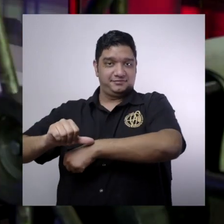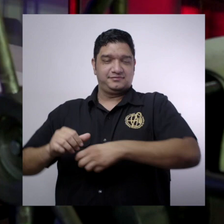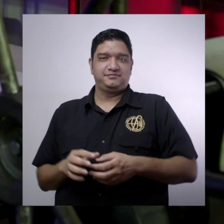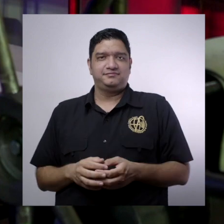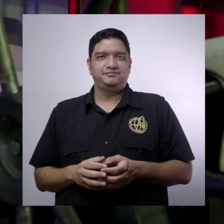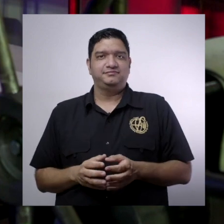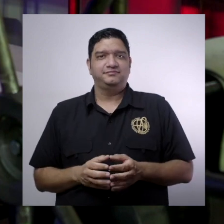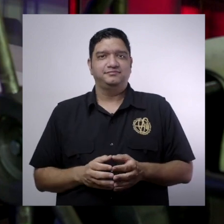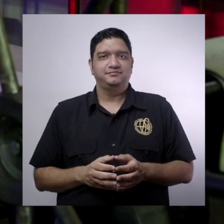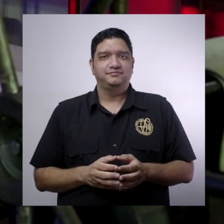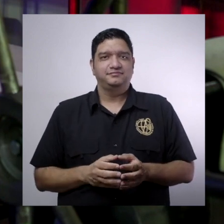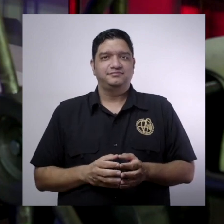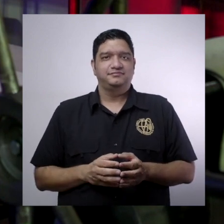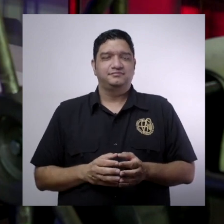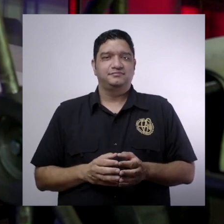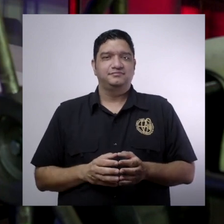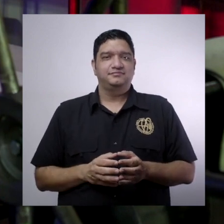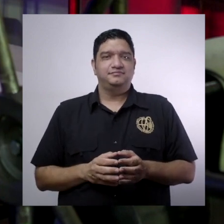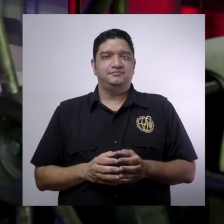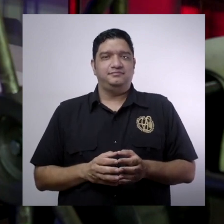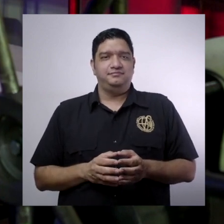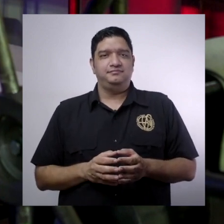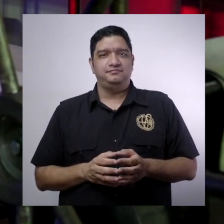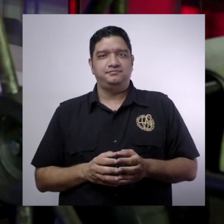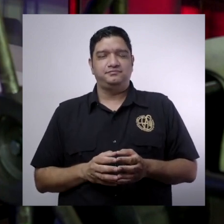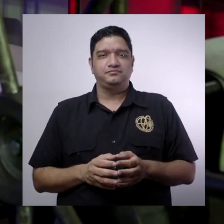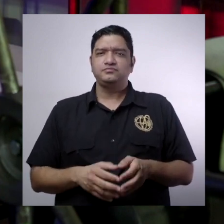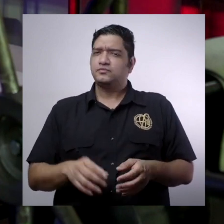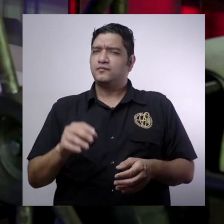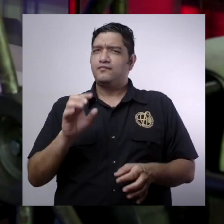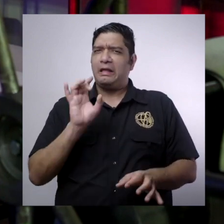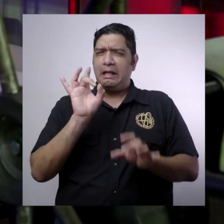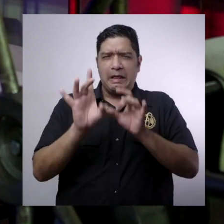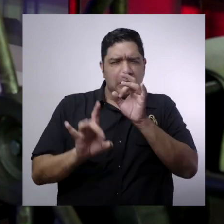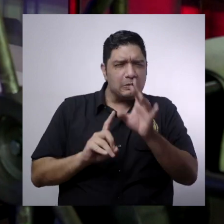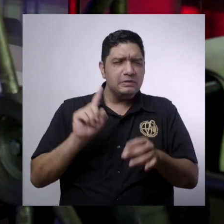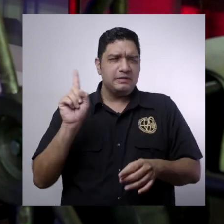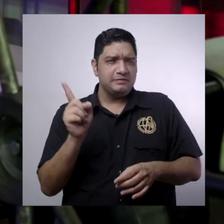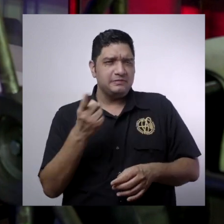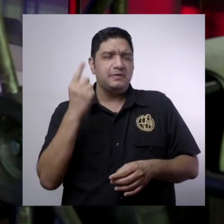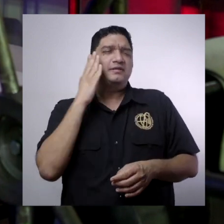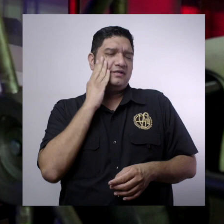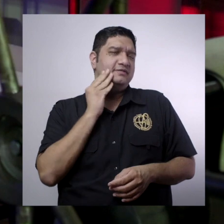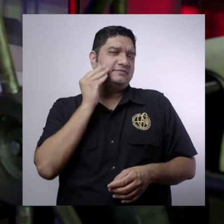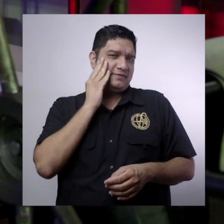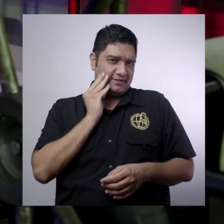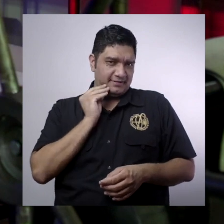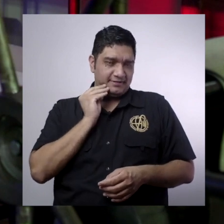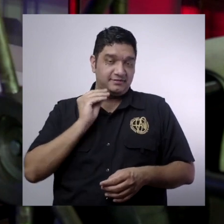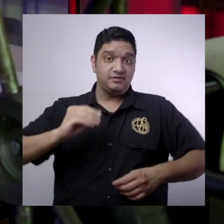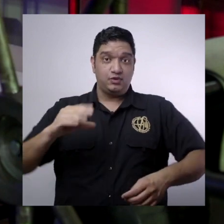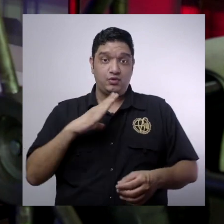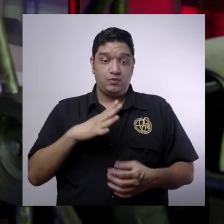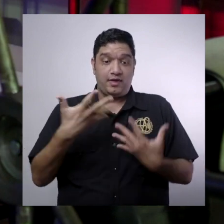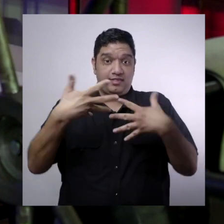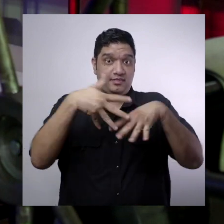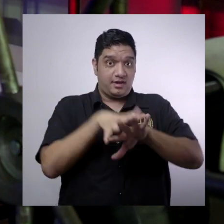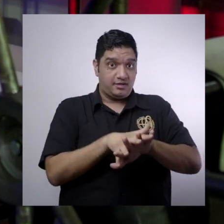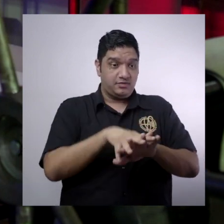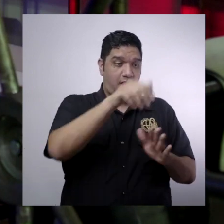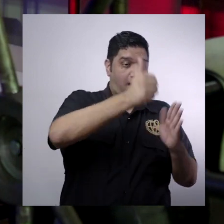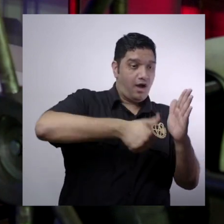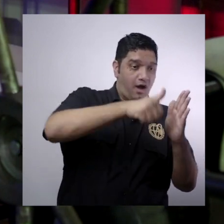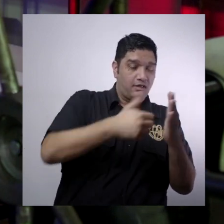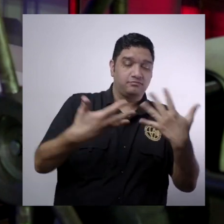Una de las primeras obras que yo hice de integración arte-arquitectura